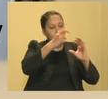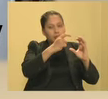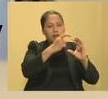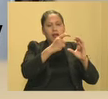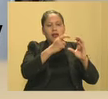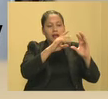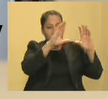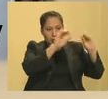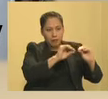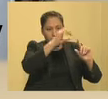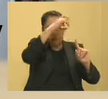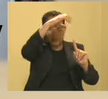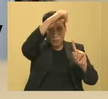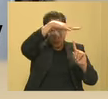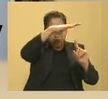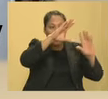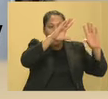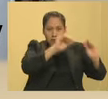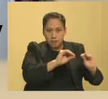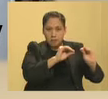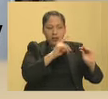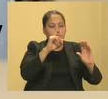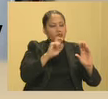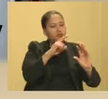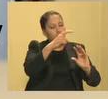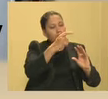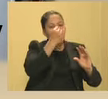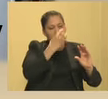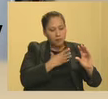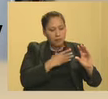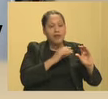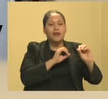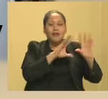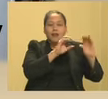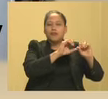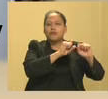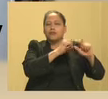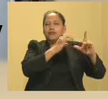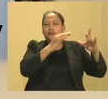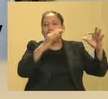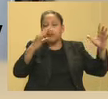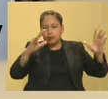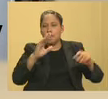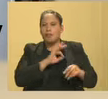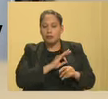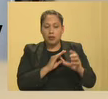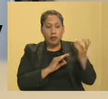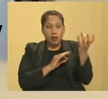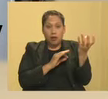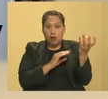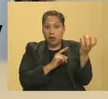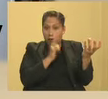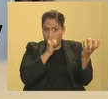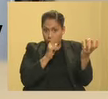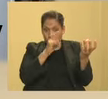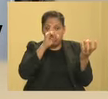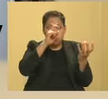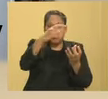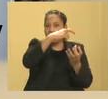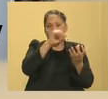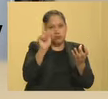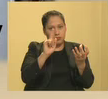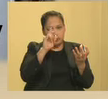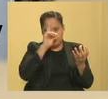lámparas apagadas para que no haya ningún peligro. Ya verán cómo disfrutan de su habitación cuando esta está perfumada con